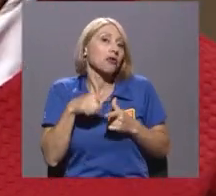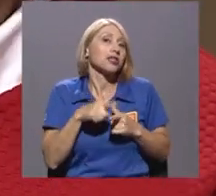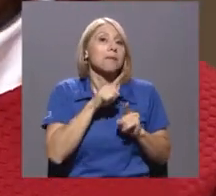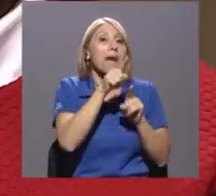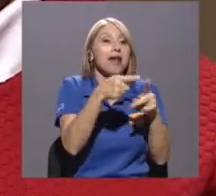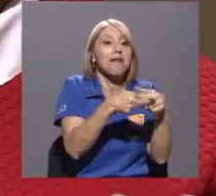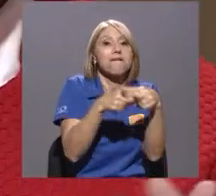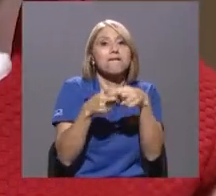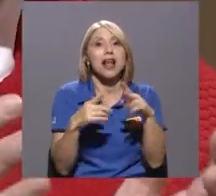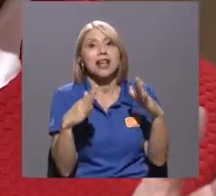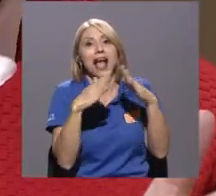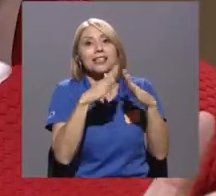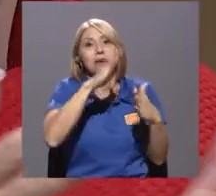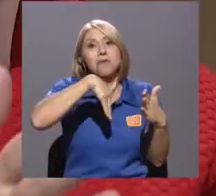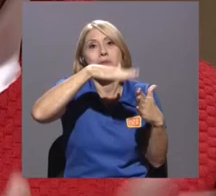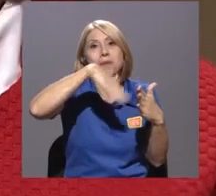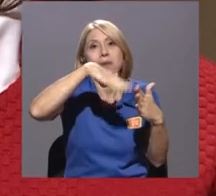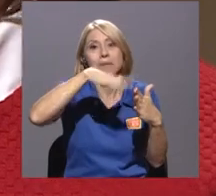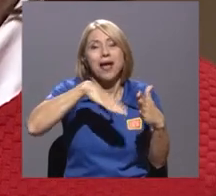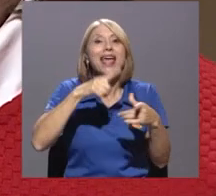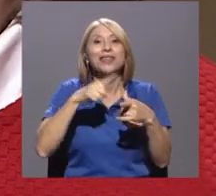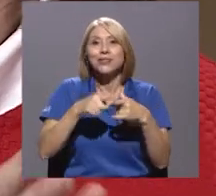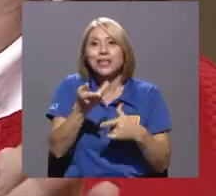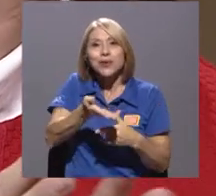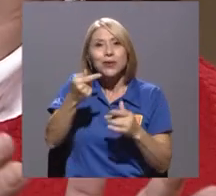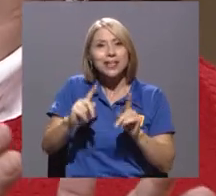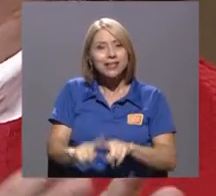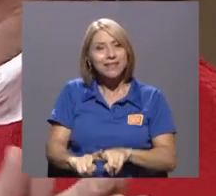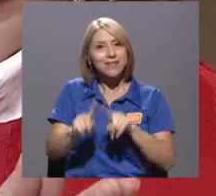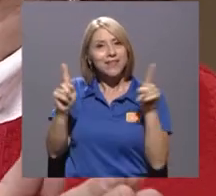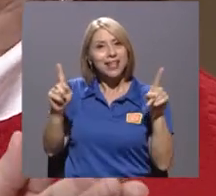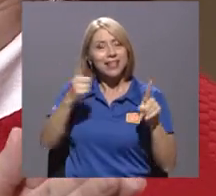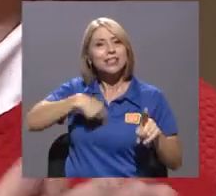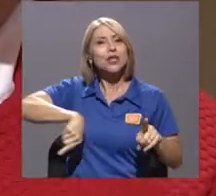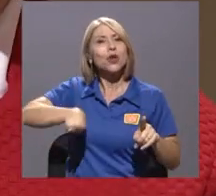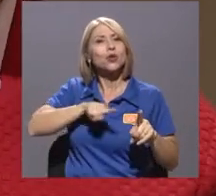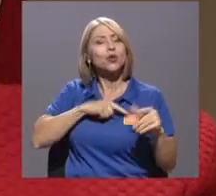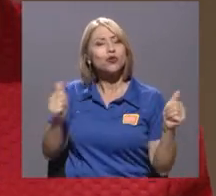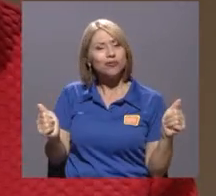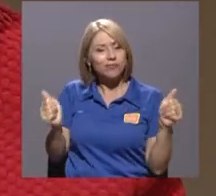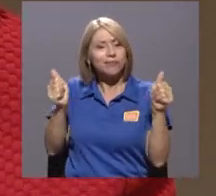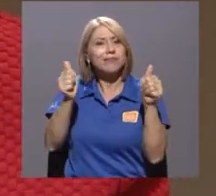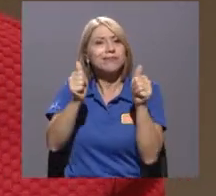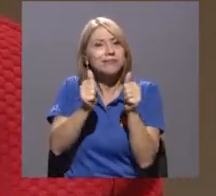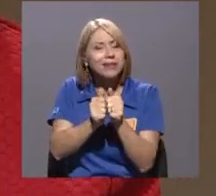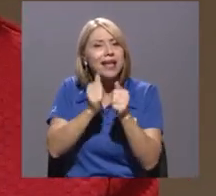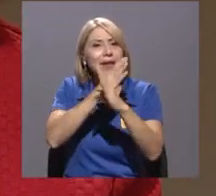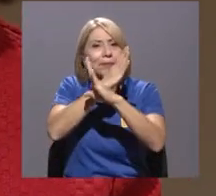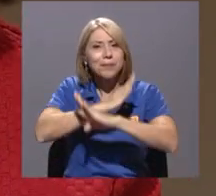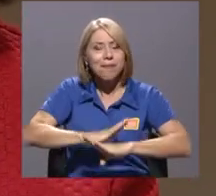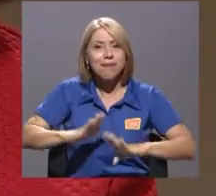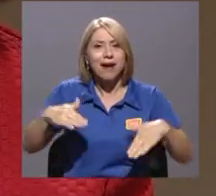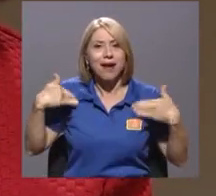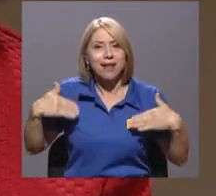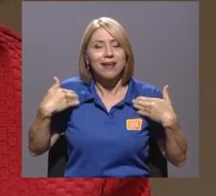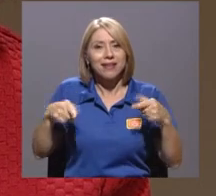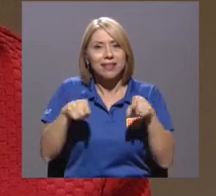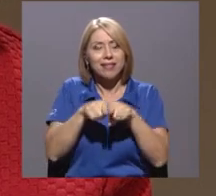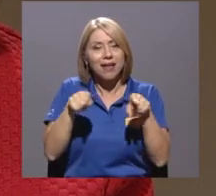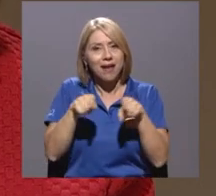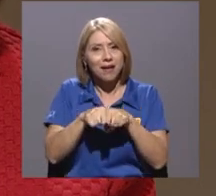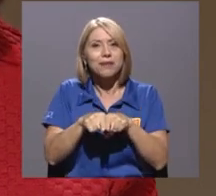de vivir y nosotros les hemos unidos en paz en una alegría también por